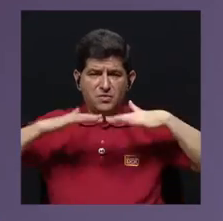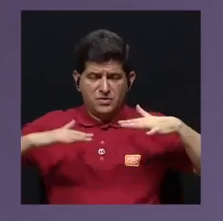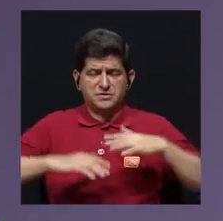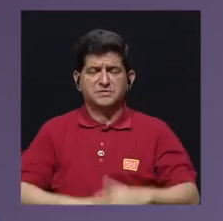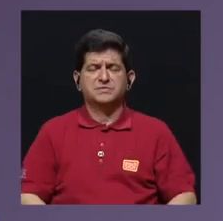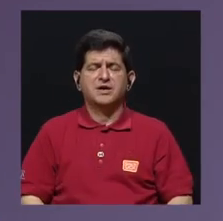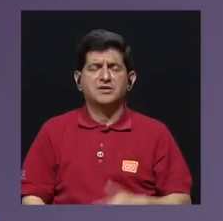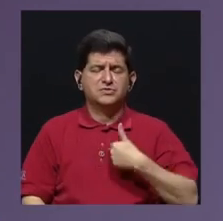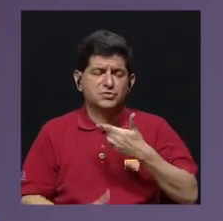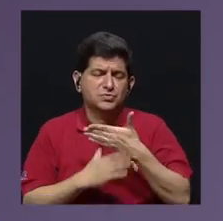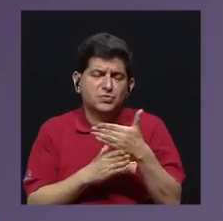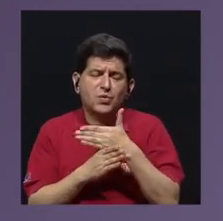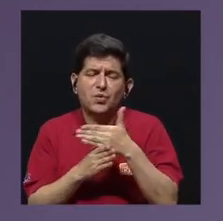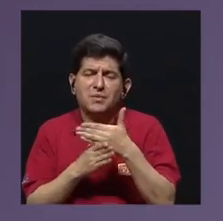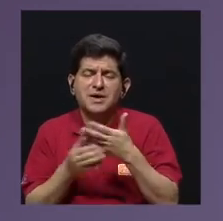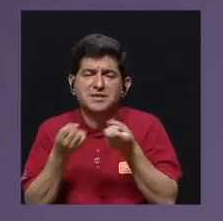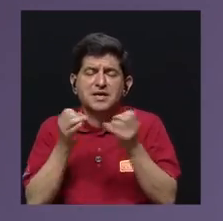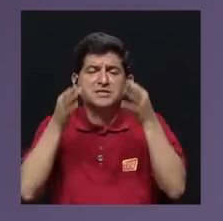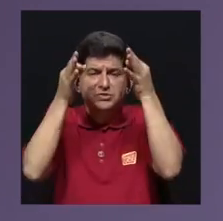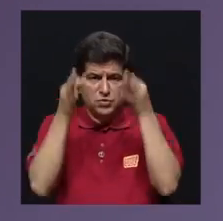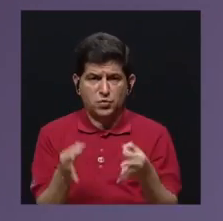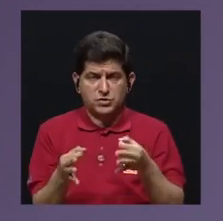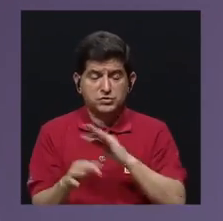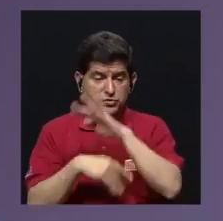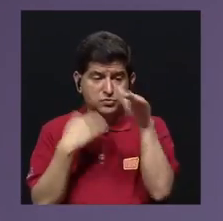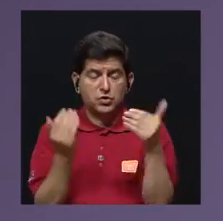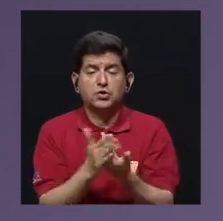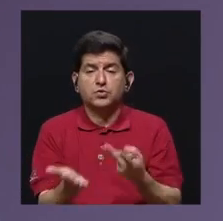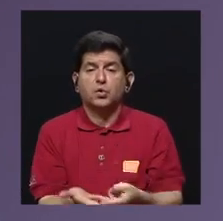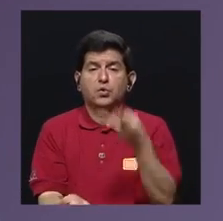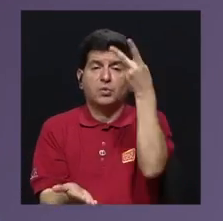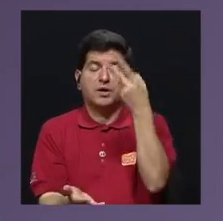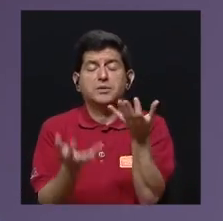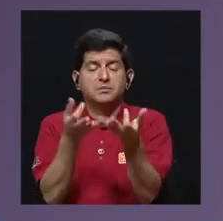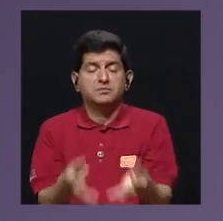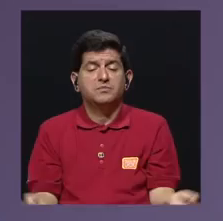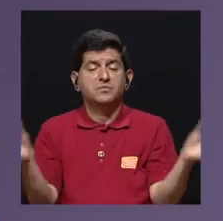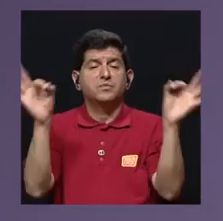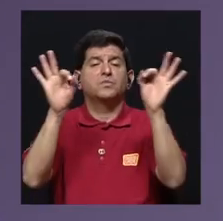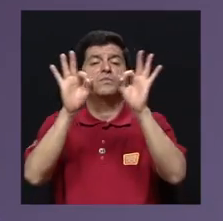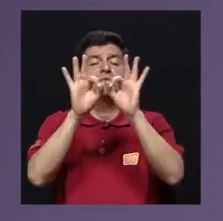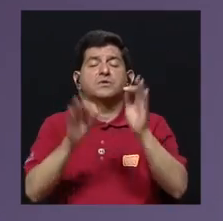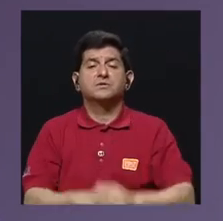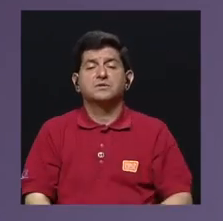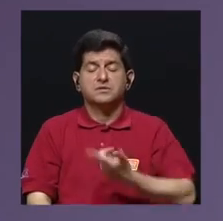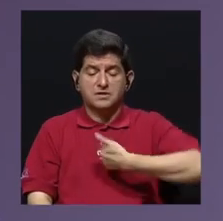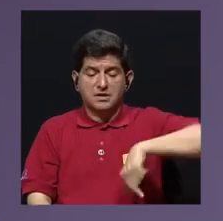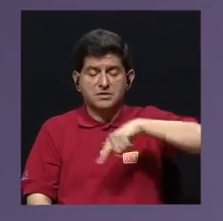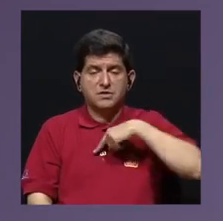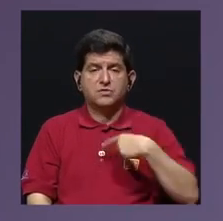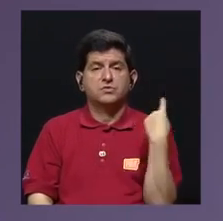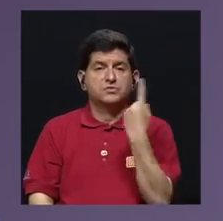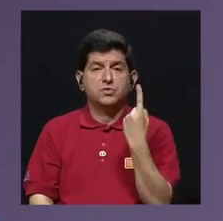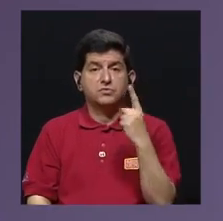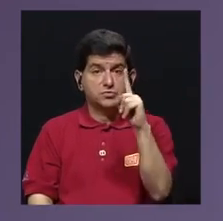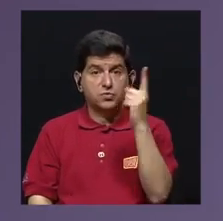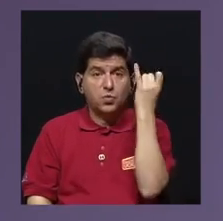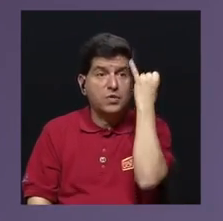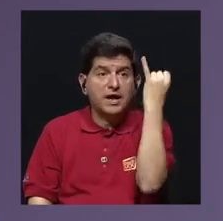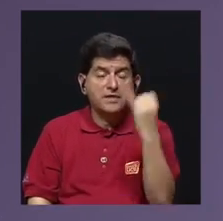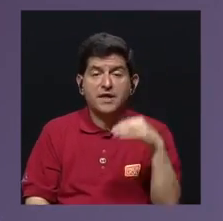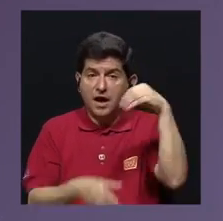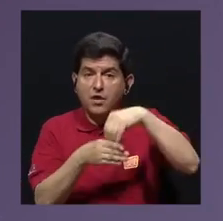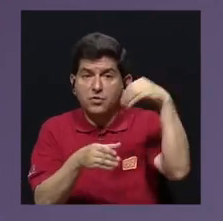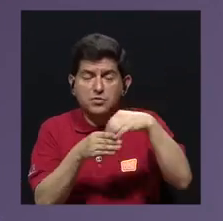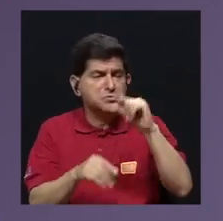compartir sin ser juzgada y que todo es valioso. Creo que es importante que nosotras siempre, cualquier inquietud, cualquier aporte,